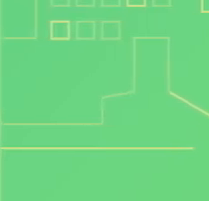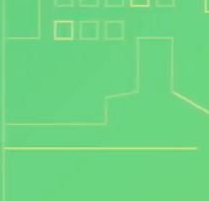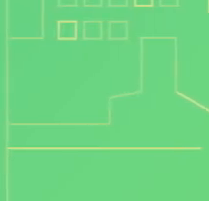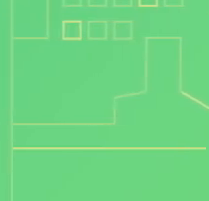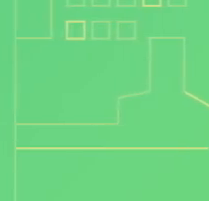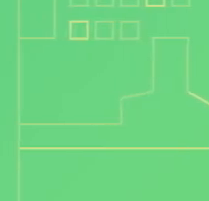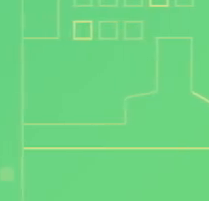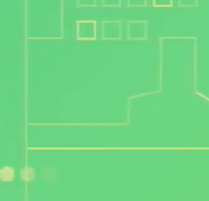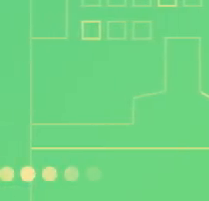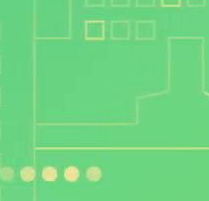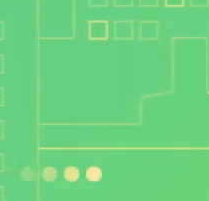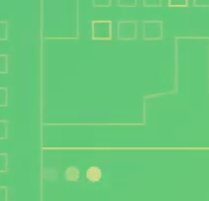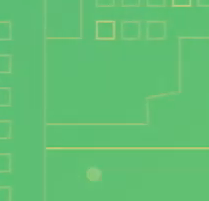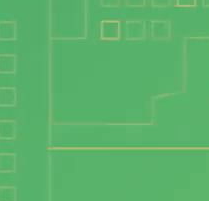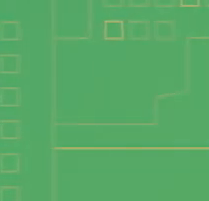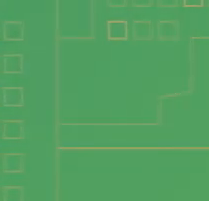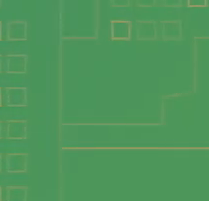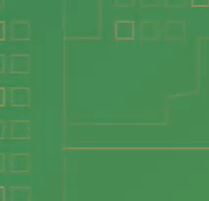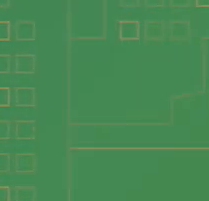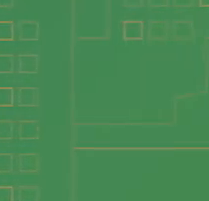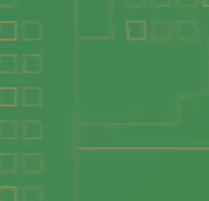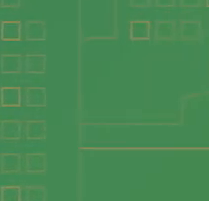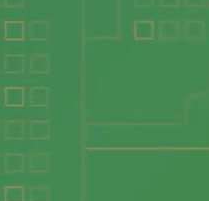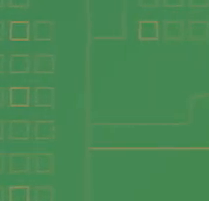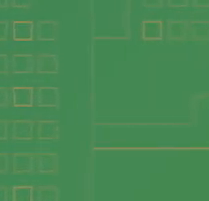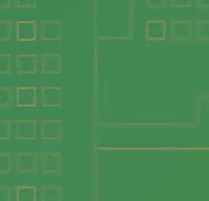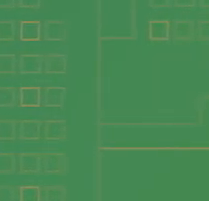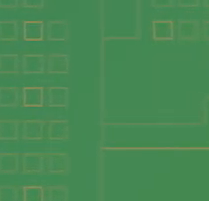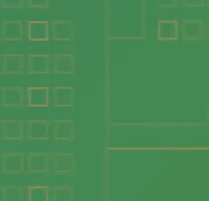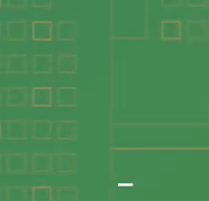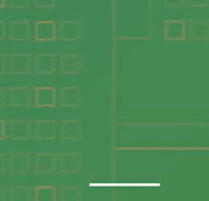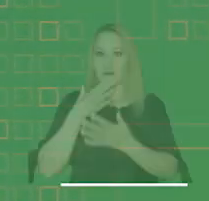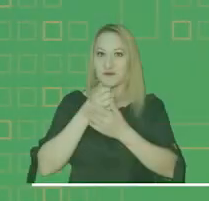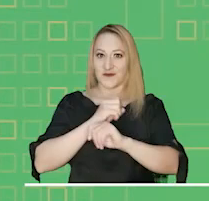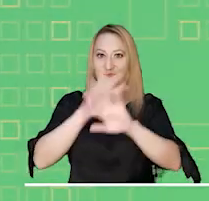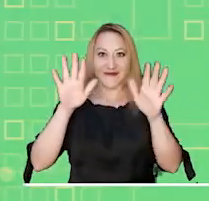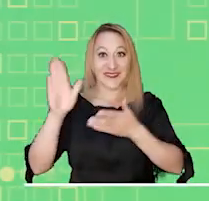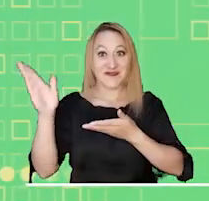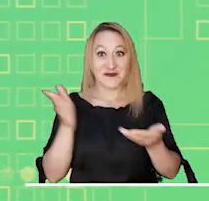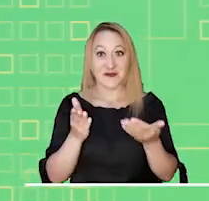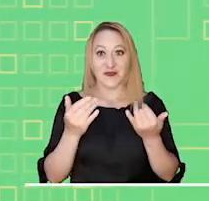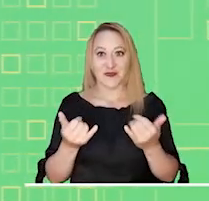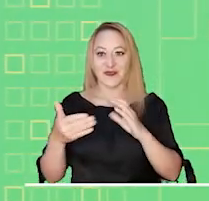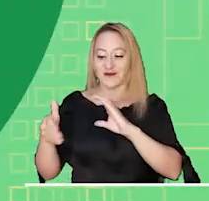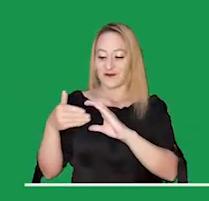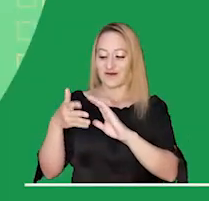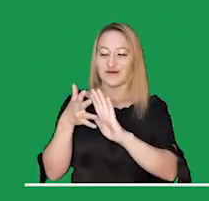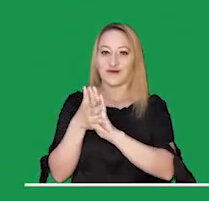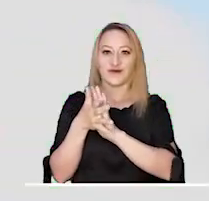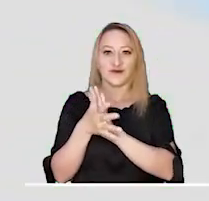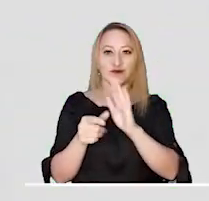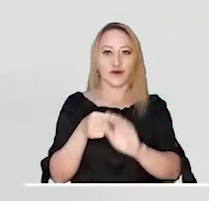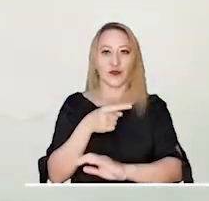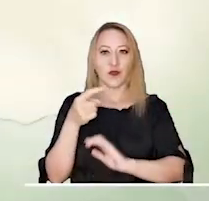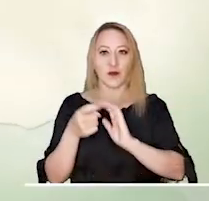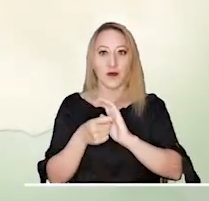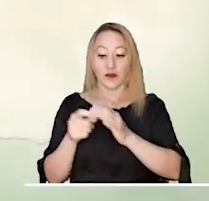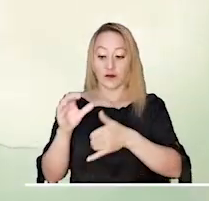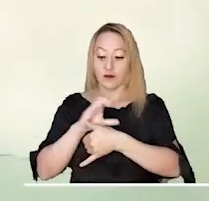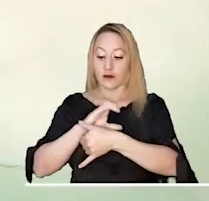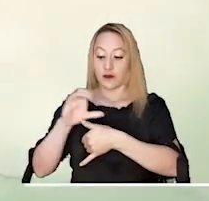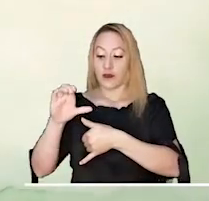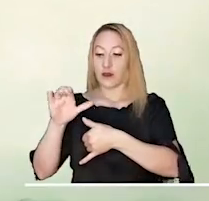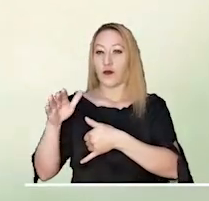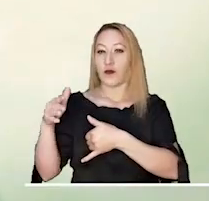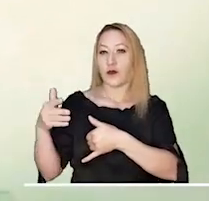Buenos días y bienvenidos. A continuación les presentamos la más reciente actualización del pronóstico del tiempo. Las nubes se tomarán